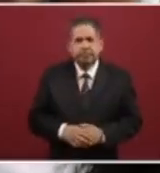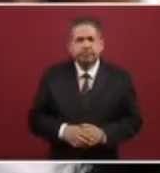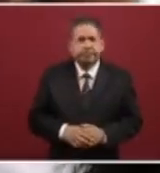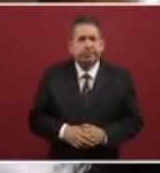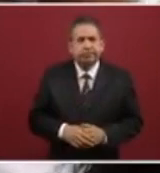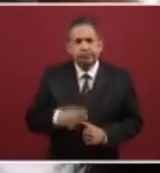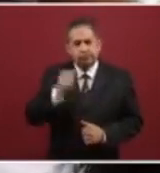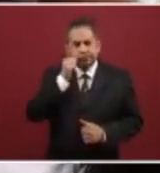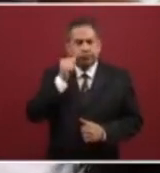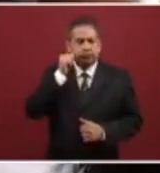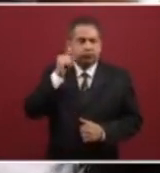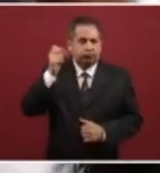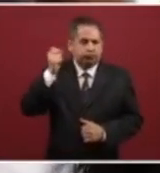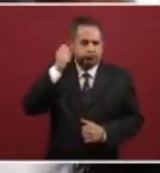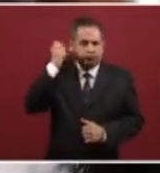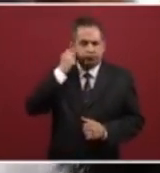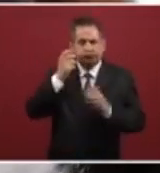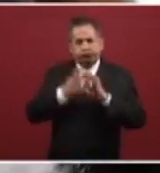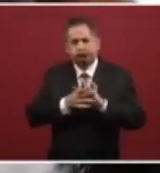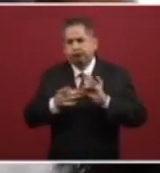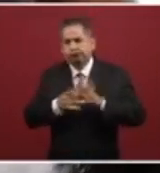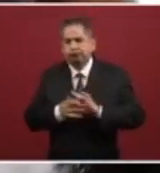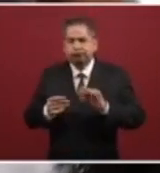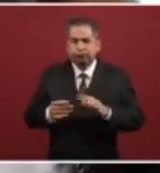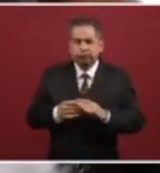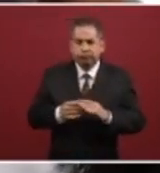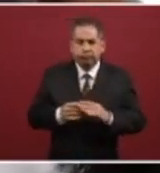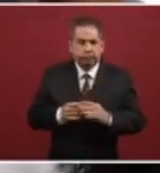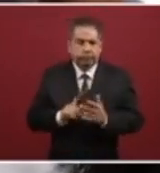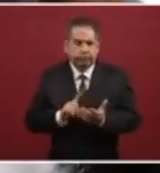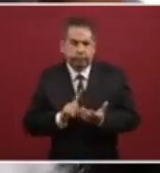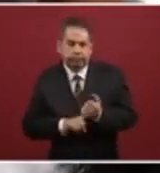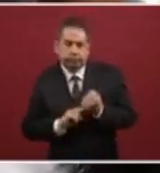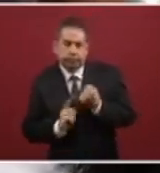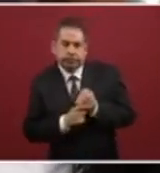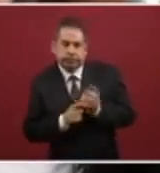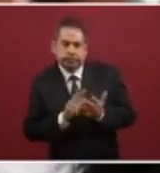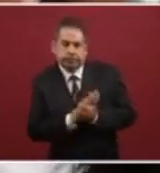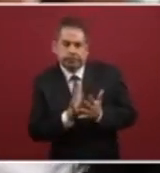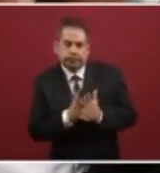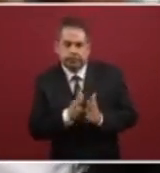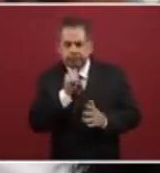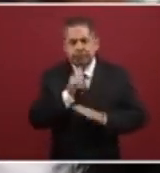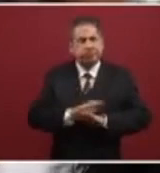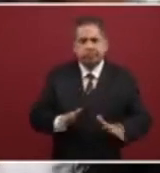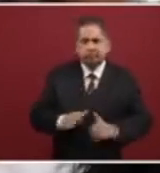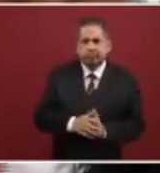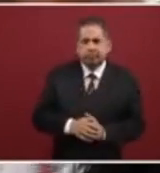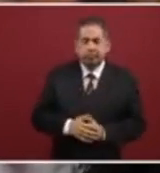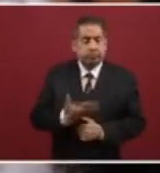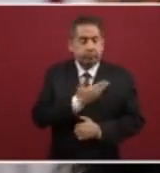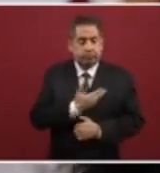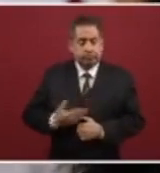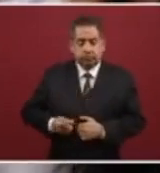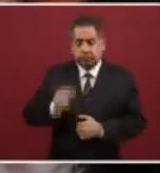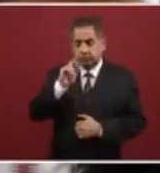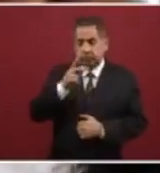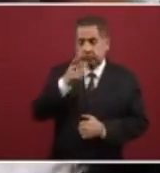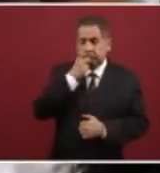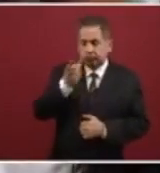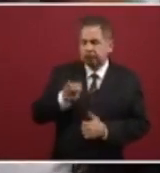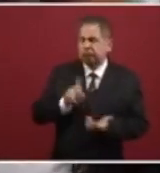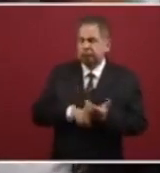Usted ayer en conferencia de prensa sale a decir que no hay un acuerdo secreto. El presidente Trump sale a decir que